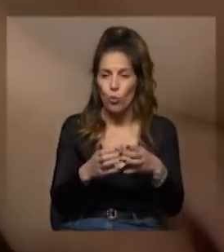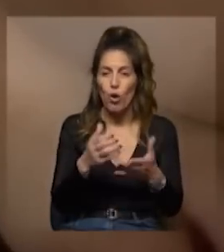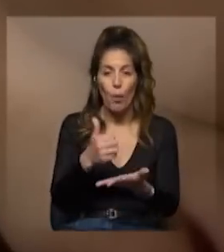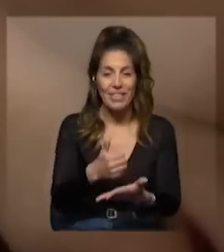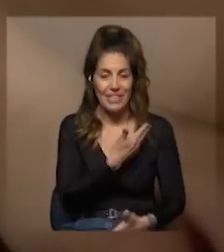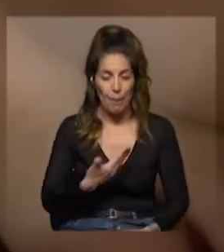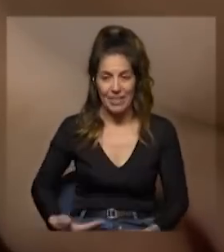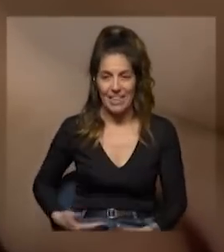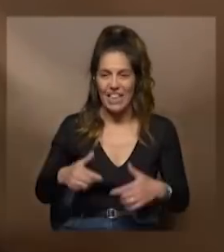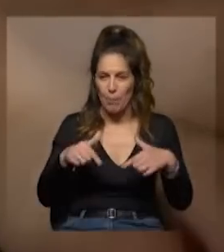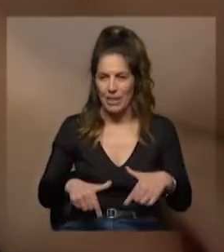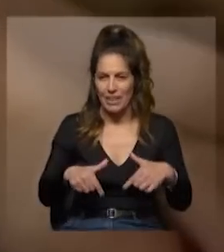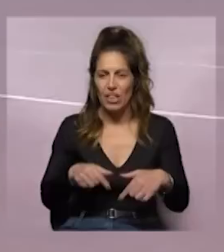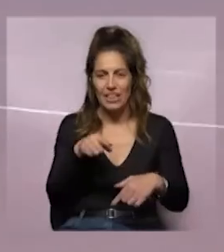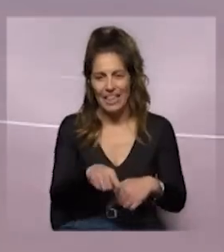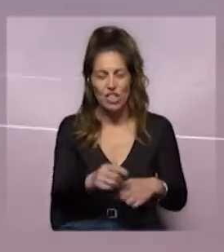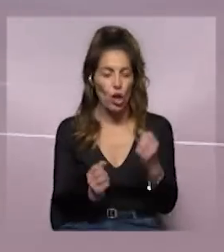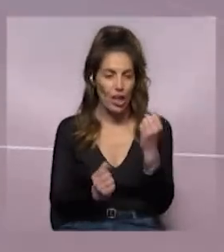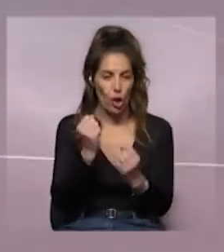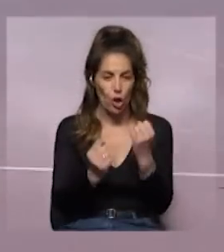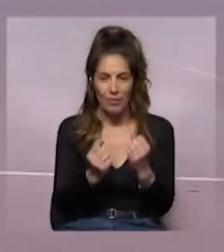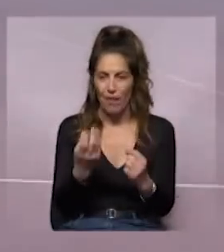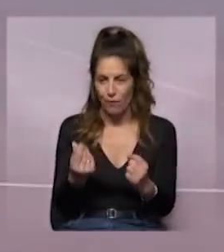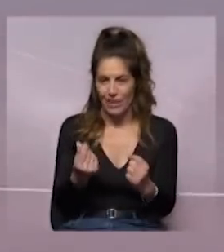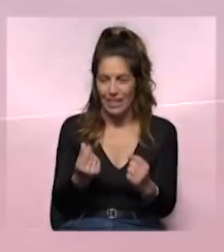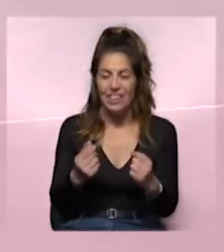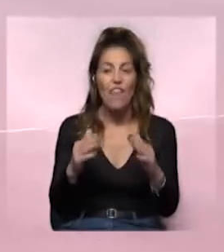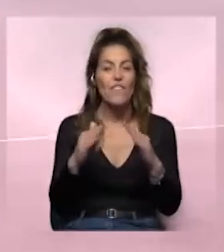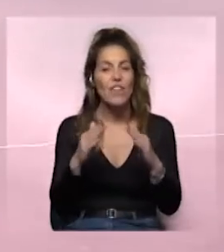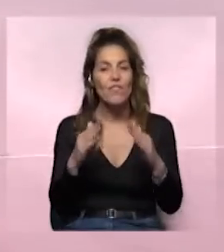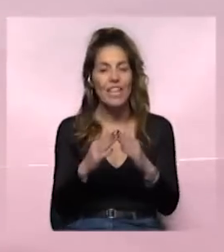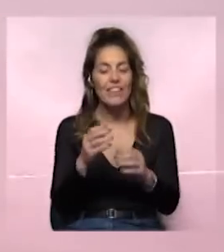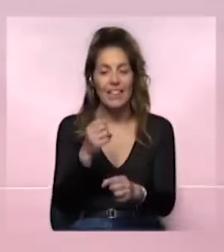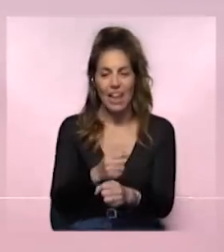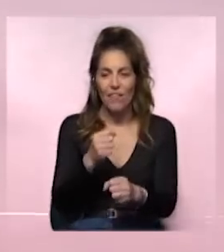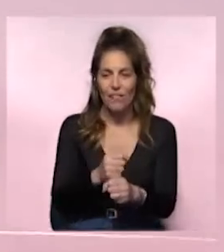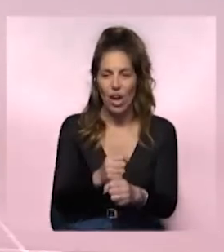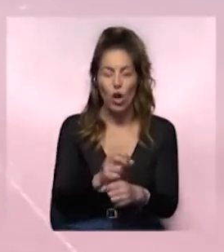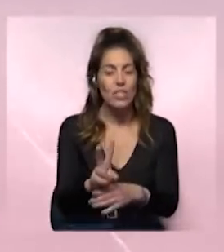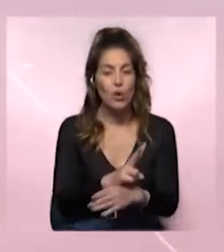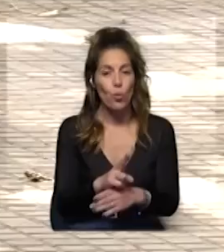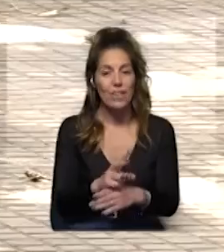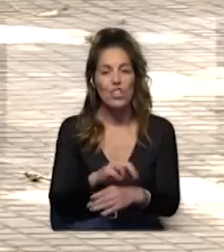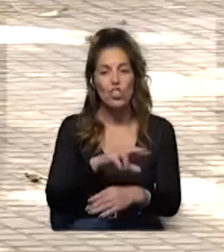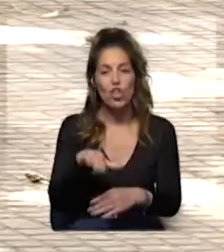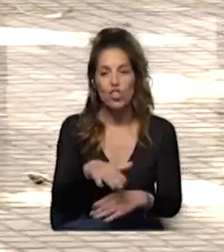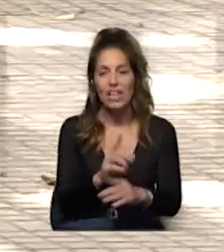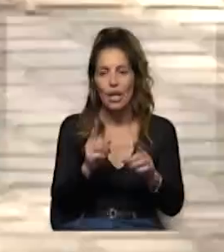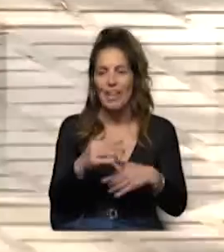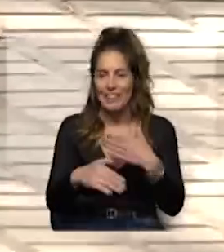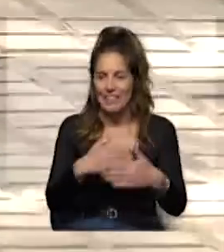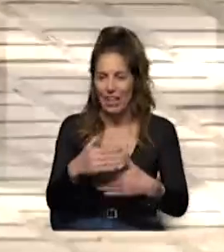varios ministerios entre ellos el de economía y finanzas el de vivienda el de trabajo y seguridad social y el de desarrollo